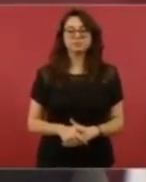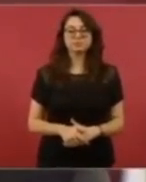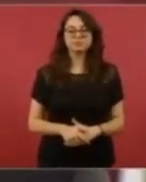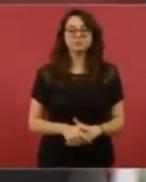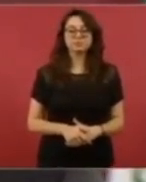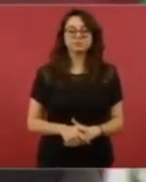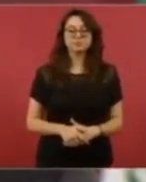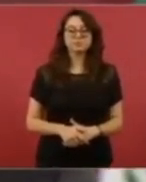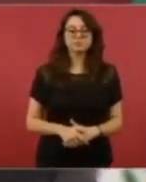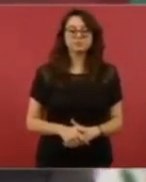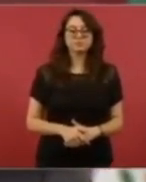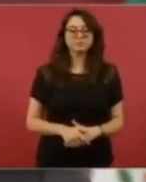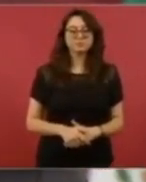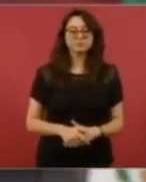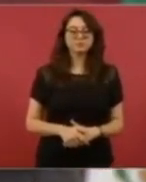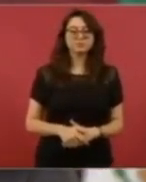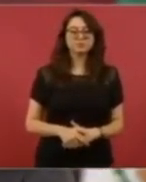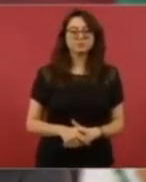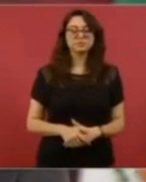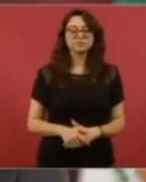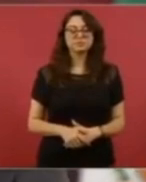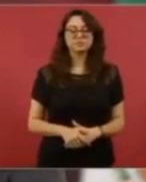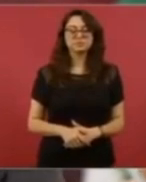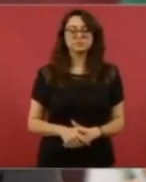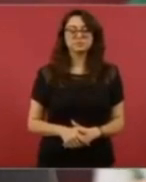como para decir Este